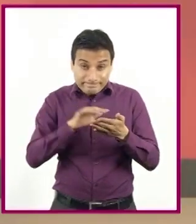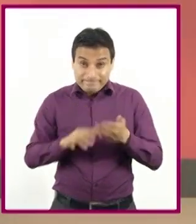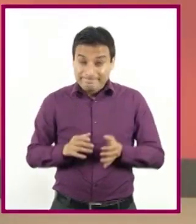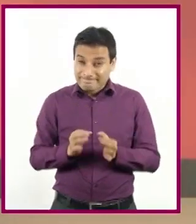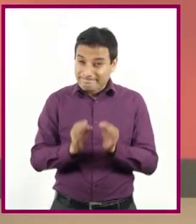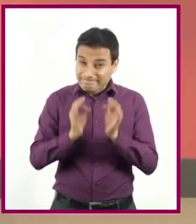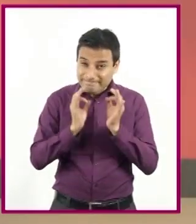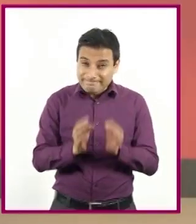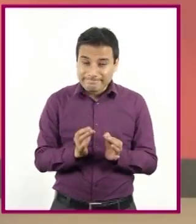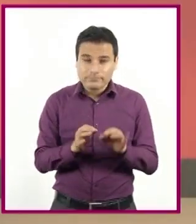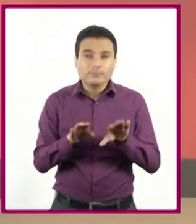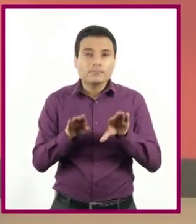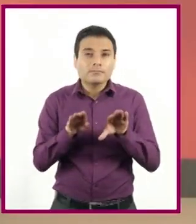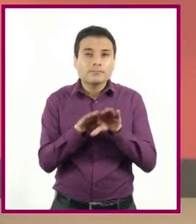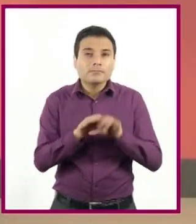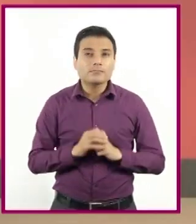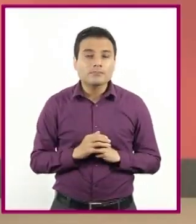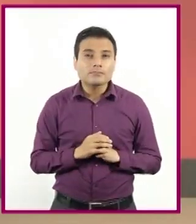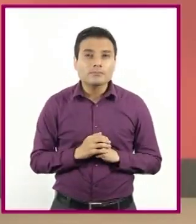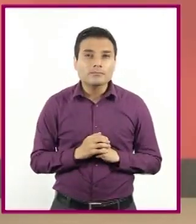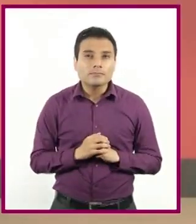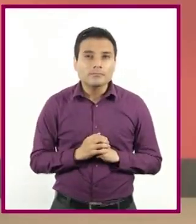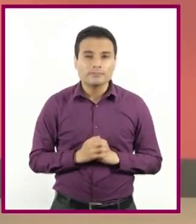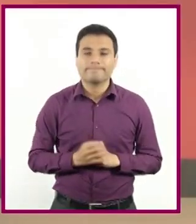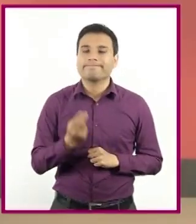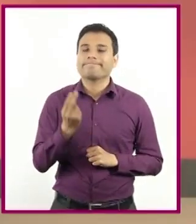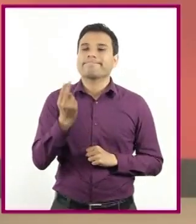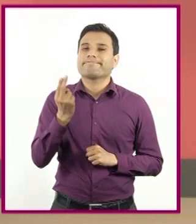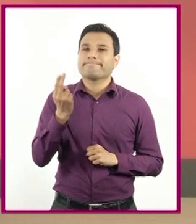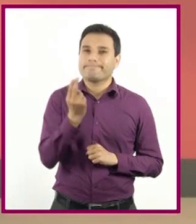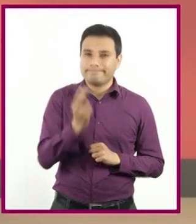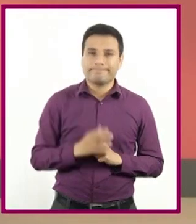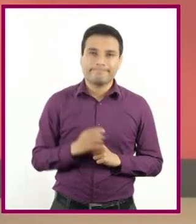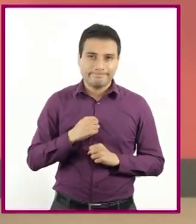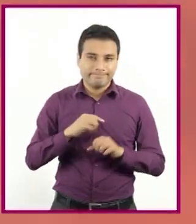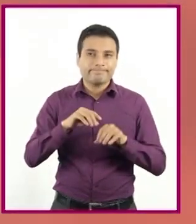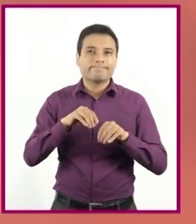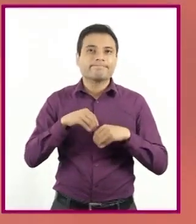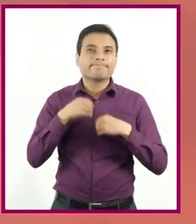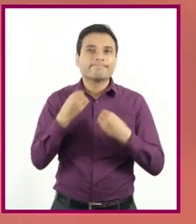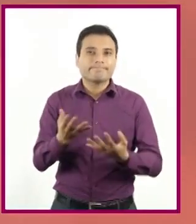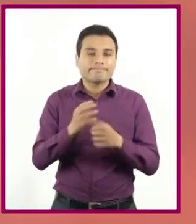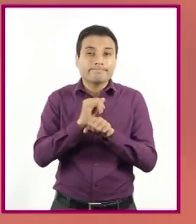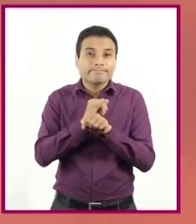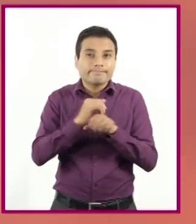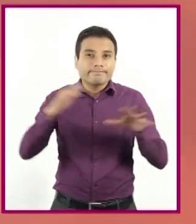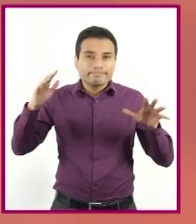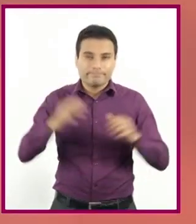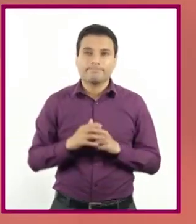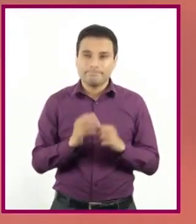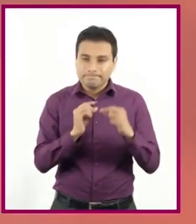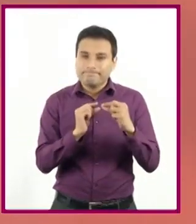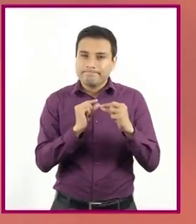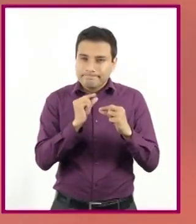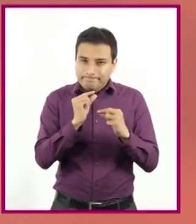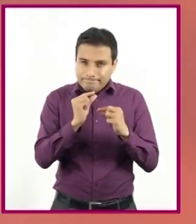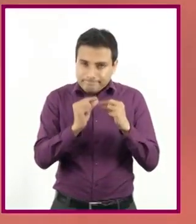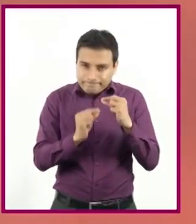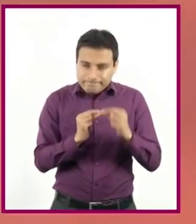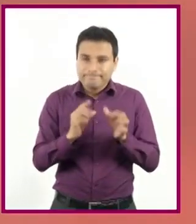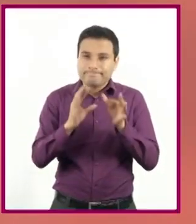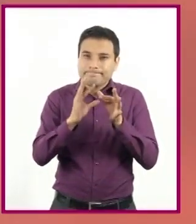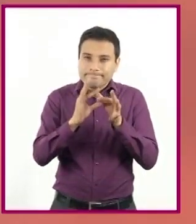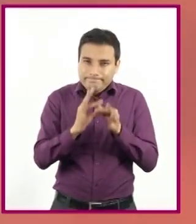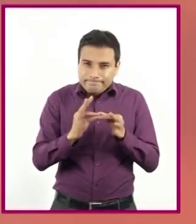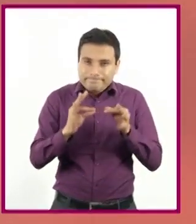texto, es necesario proporcionar la información de manera gradual, partiendo